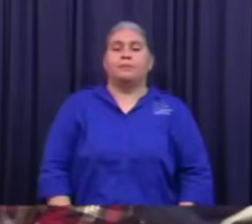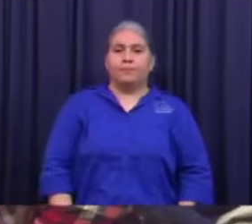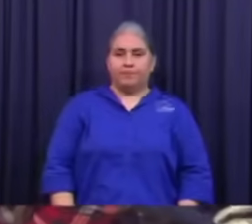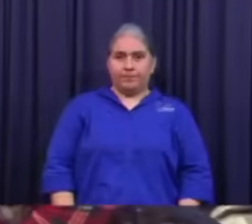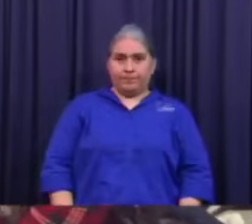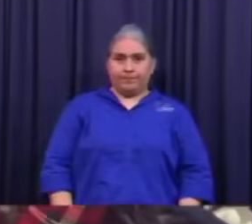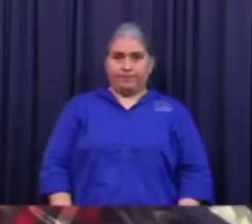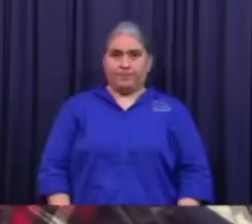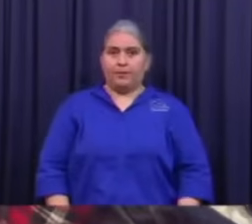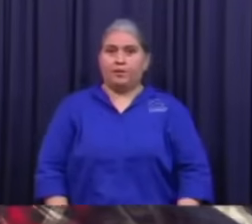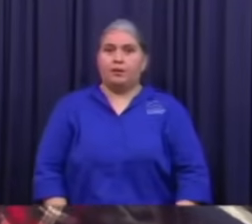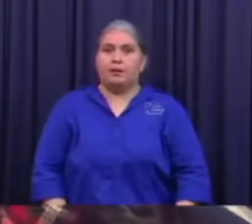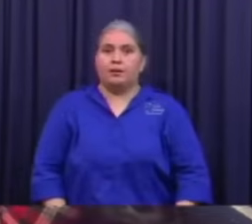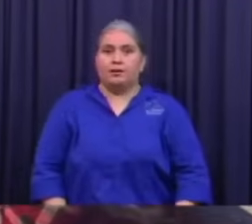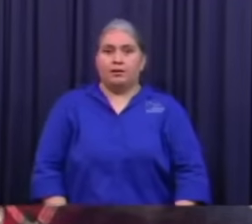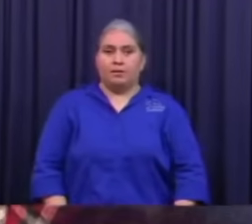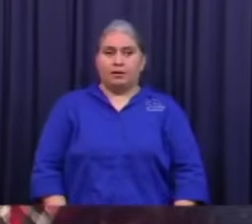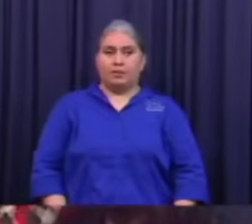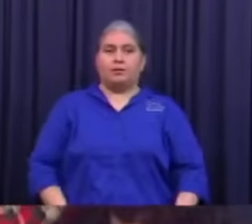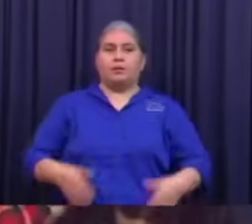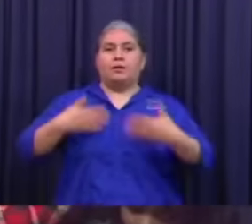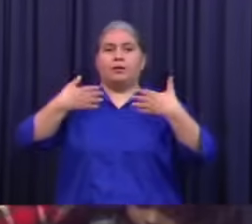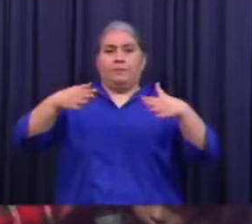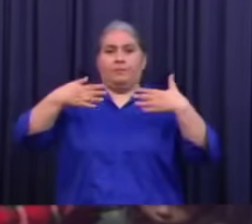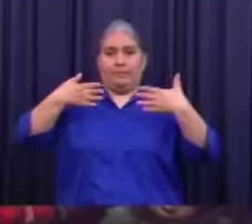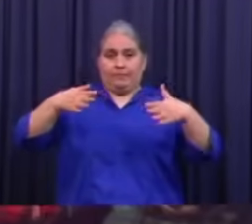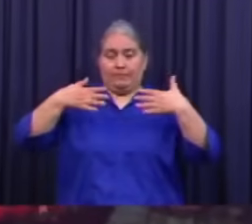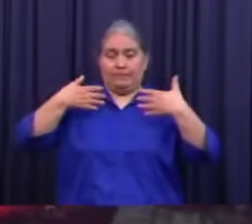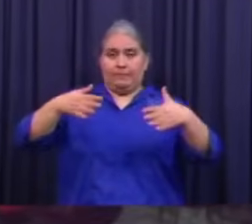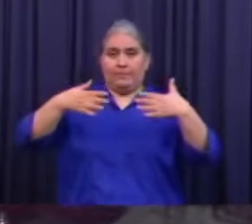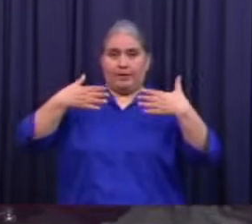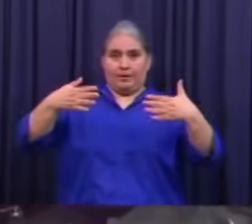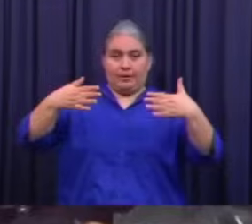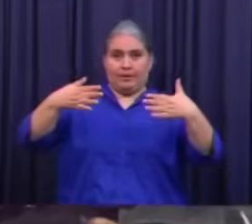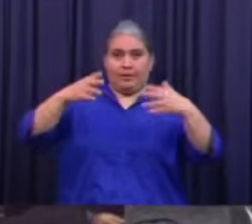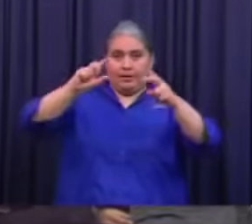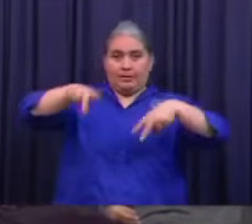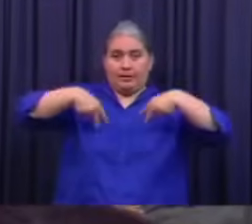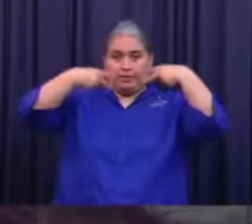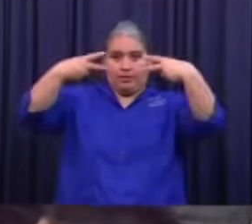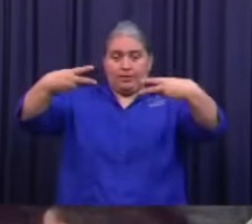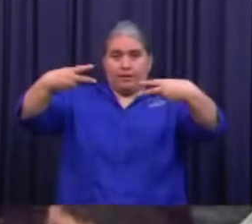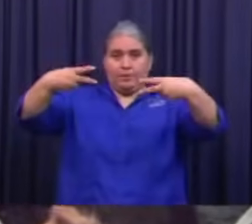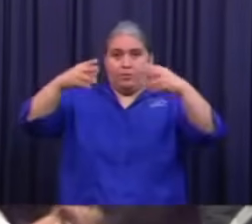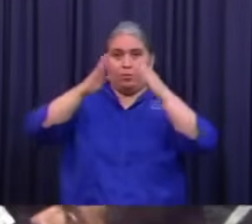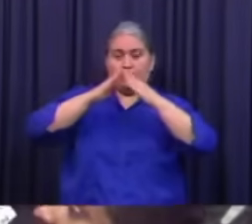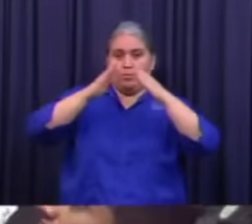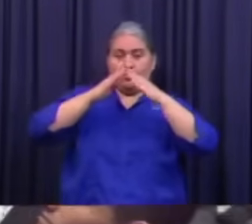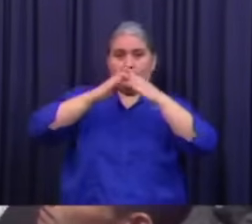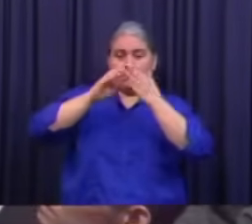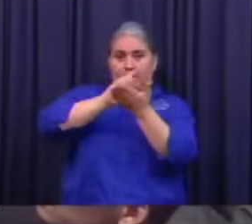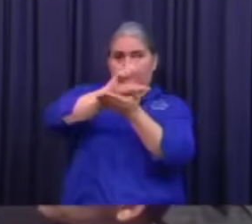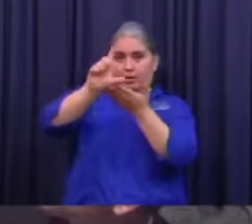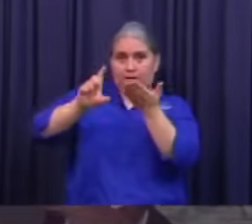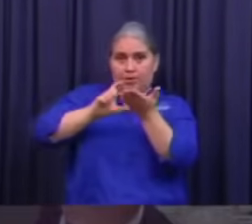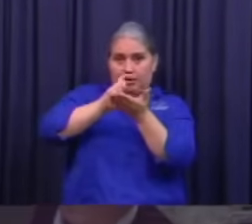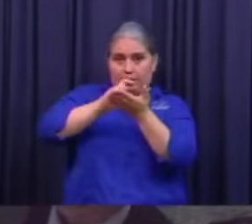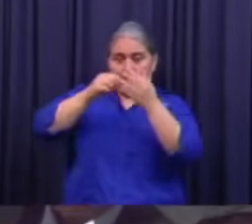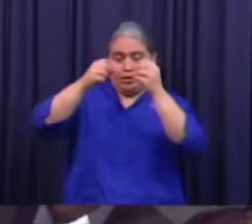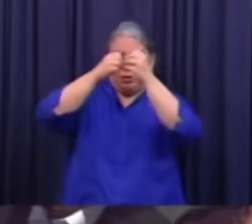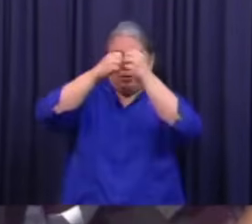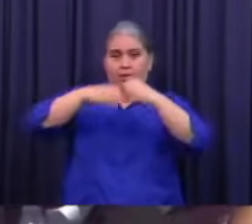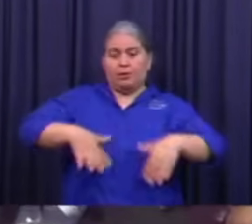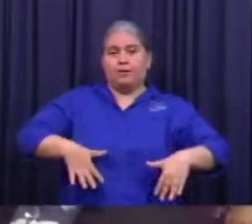protocolo firmen ahí yo de parte el rey artajerjes le proveo